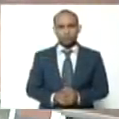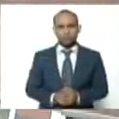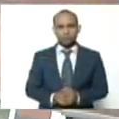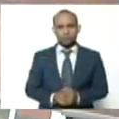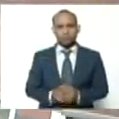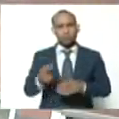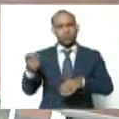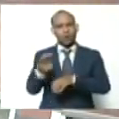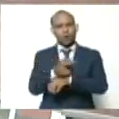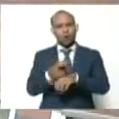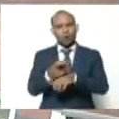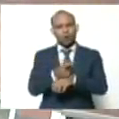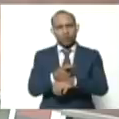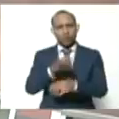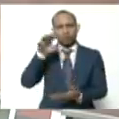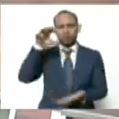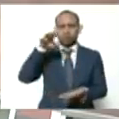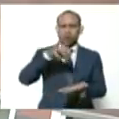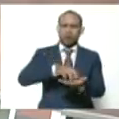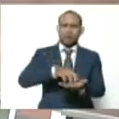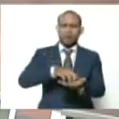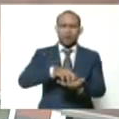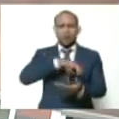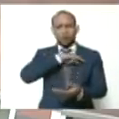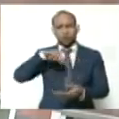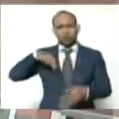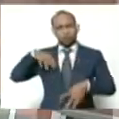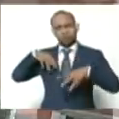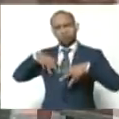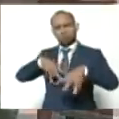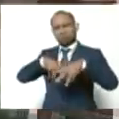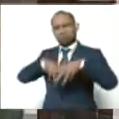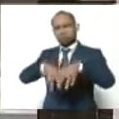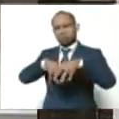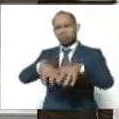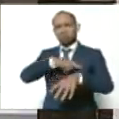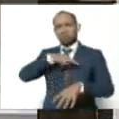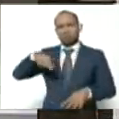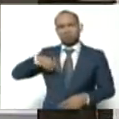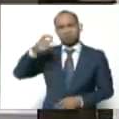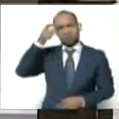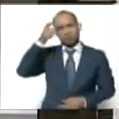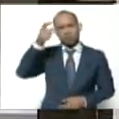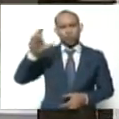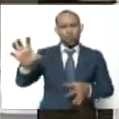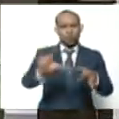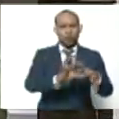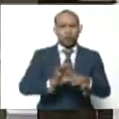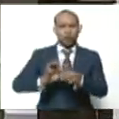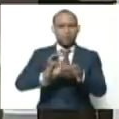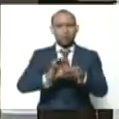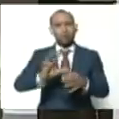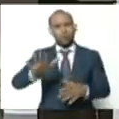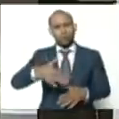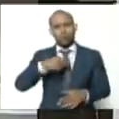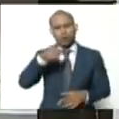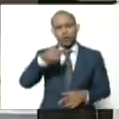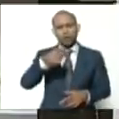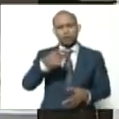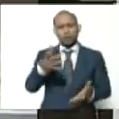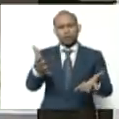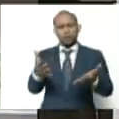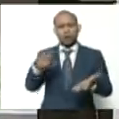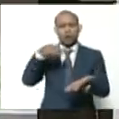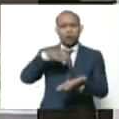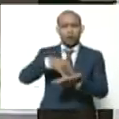Éramos gobierno, éramos Estado, éramos ejército, pero sobre todo éramos pueblo unido. Por eso fue posible Carabobo. Y